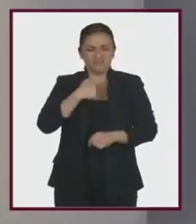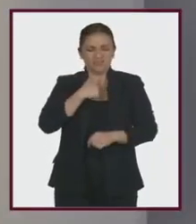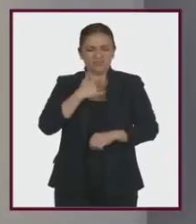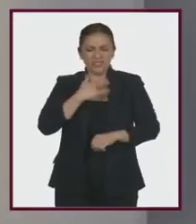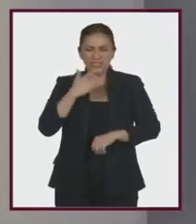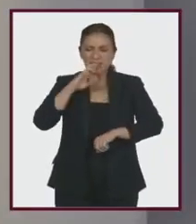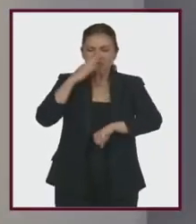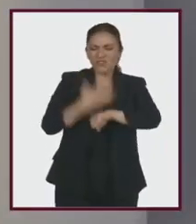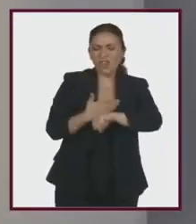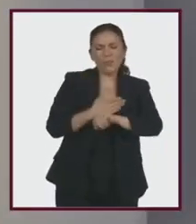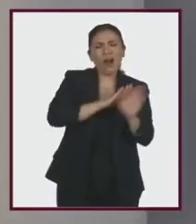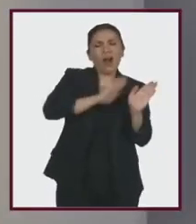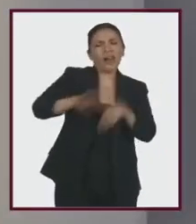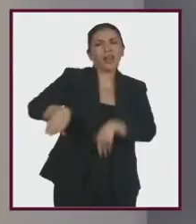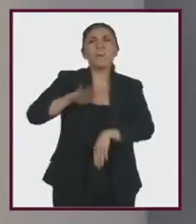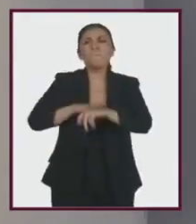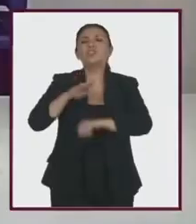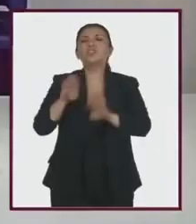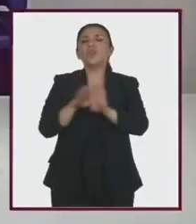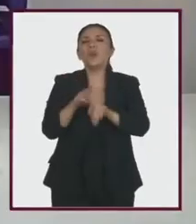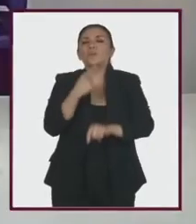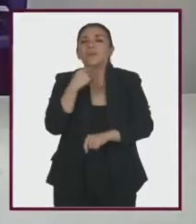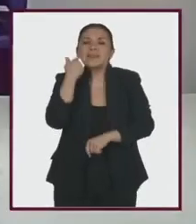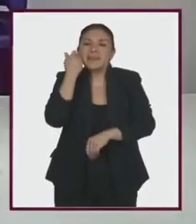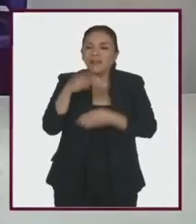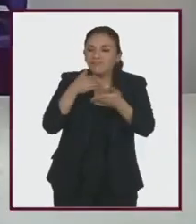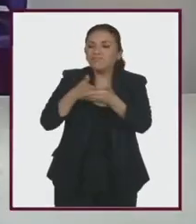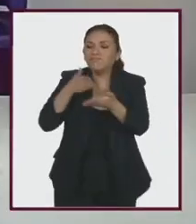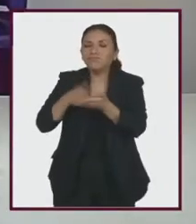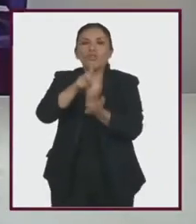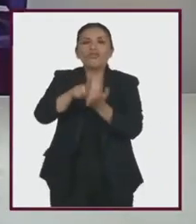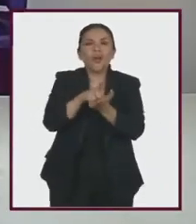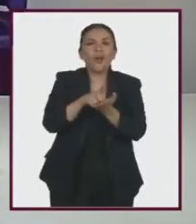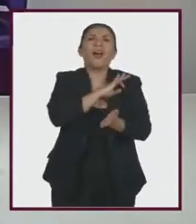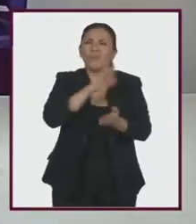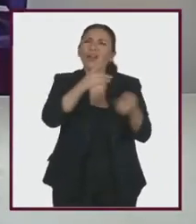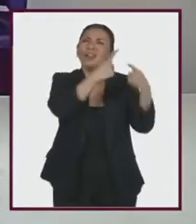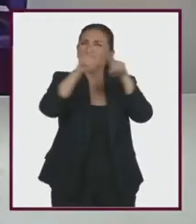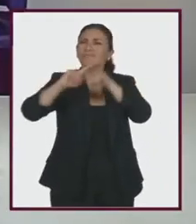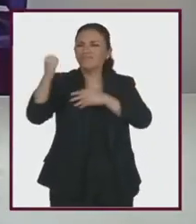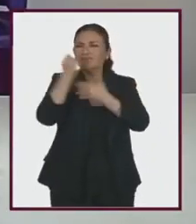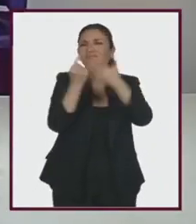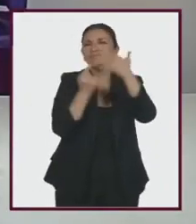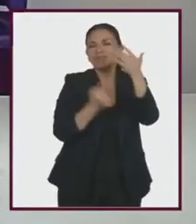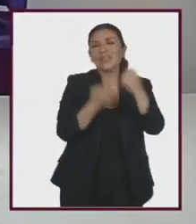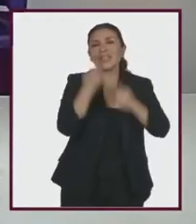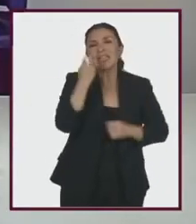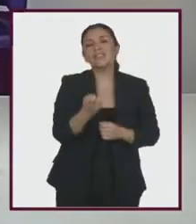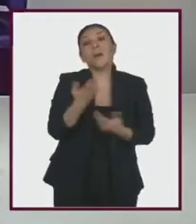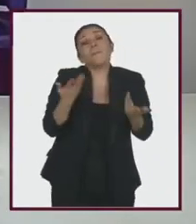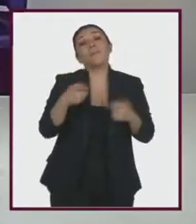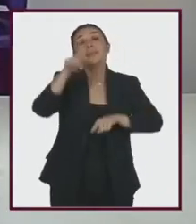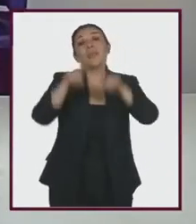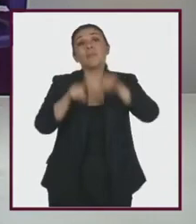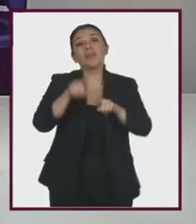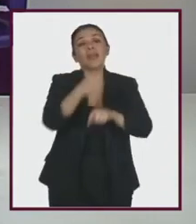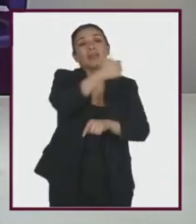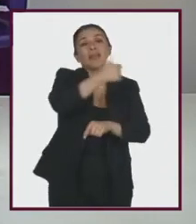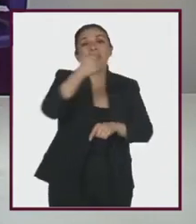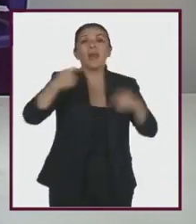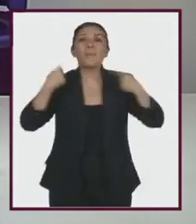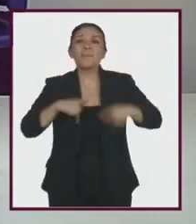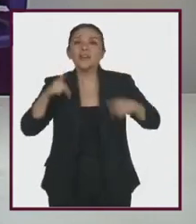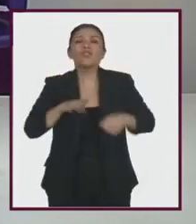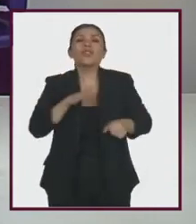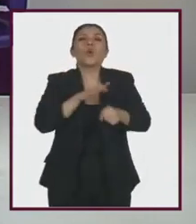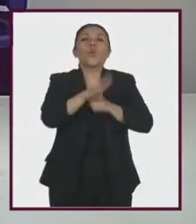los estudiantes como los adultos, ¿no? Entonces realmente es que puede tener muchos efectos o consecuencias, va a depender del tipo de consumo, del tipo de